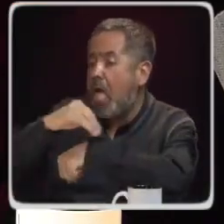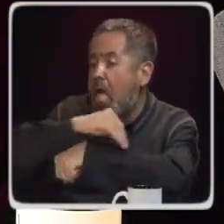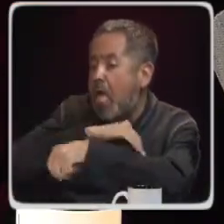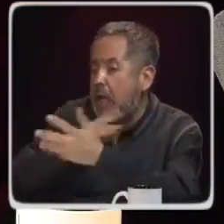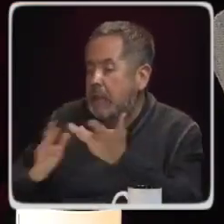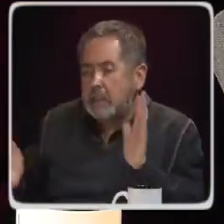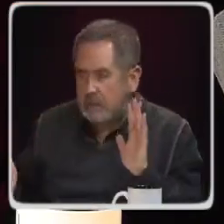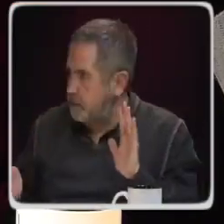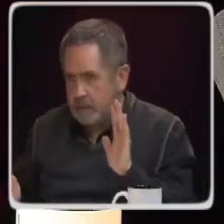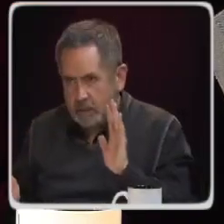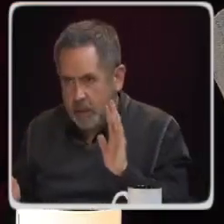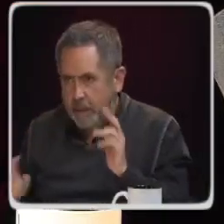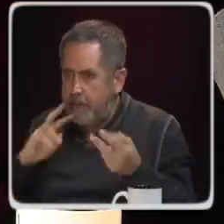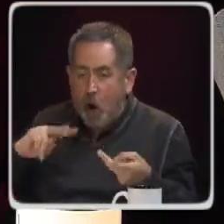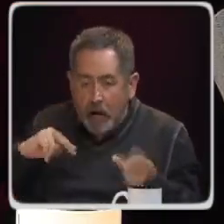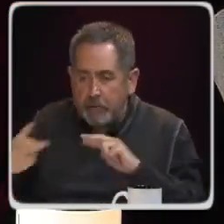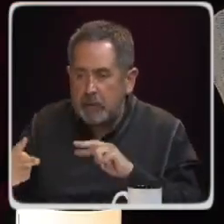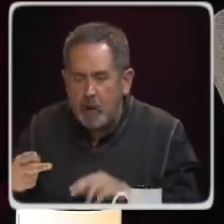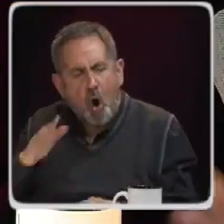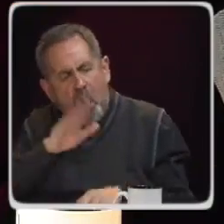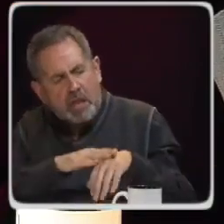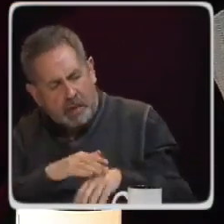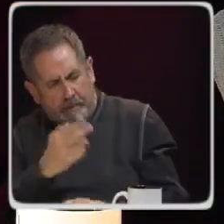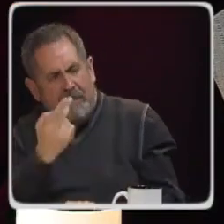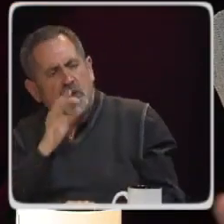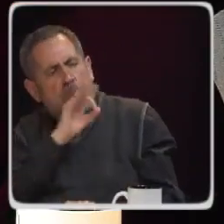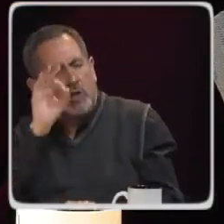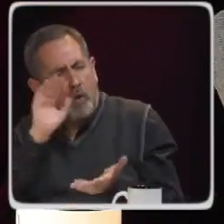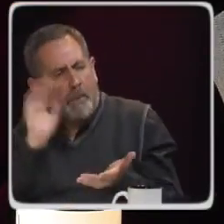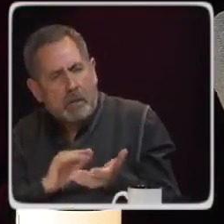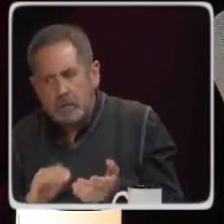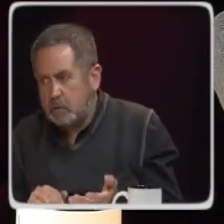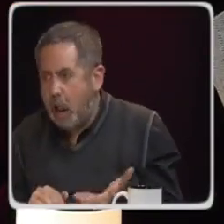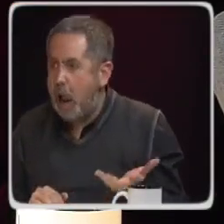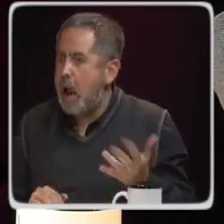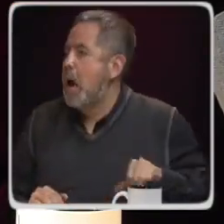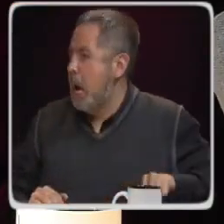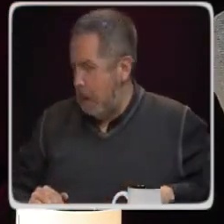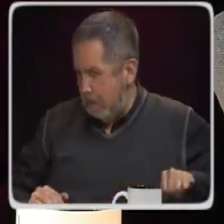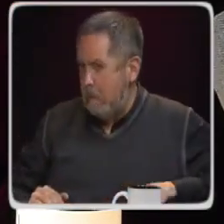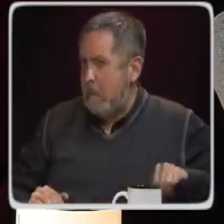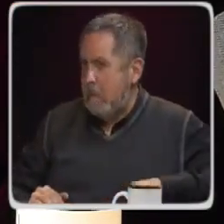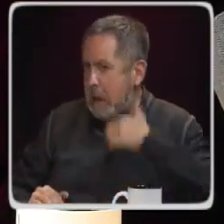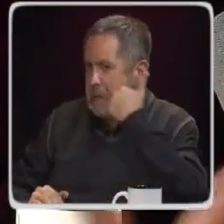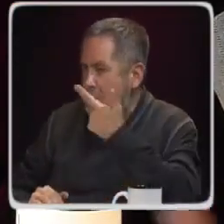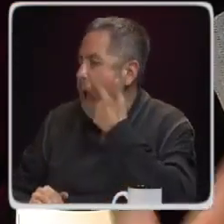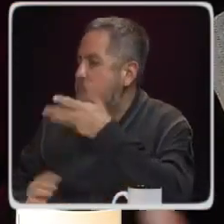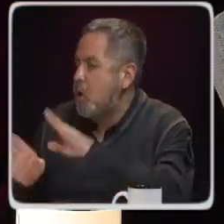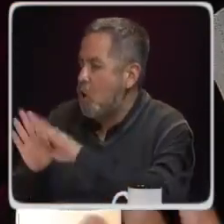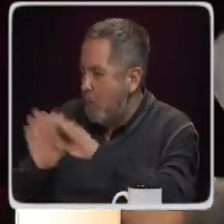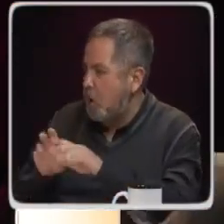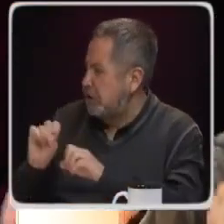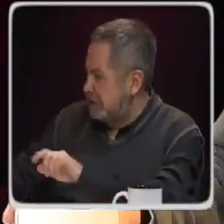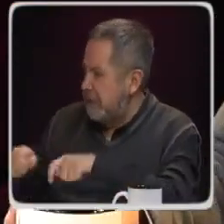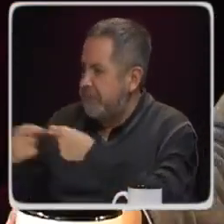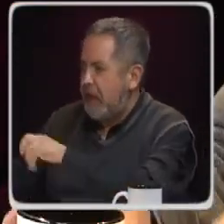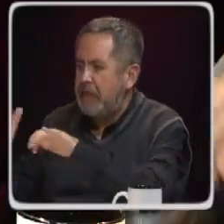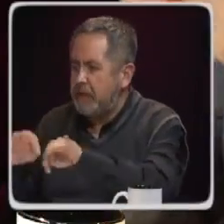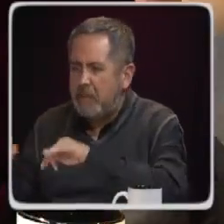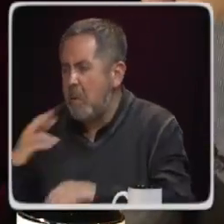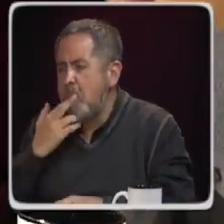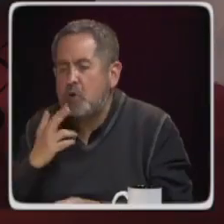Por ejemplo, una de ellas sería la comunicación y que es a través del español. Por ejemplo, cuando los sordos entran, por ejemplo, saben que en la educación desde